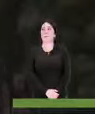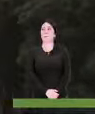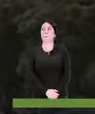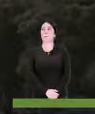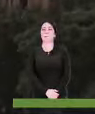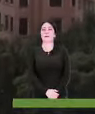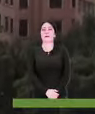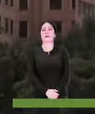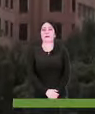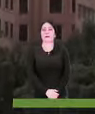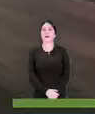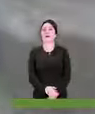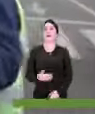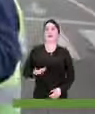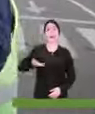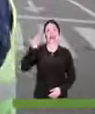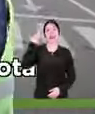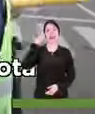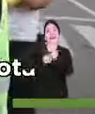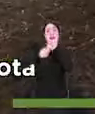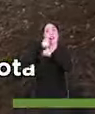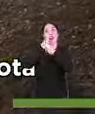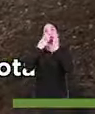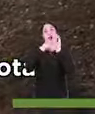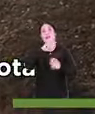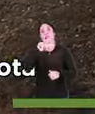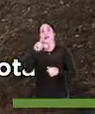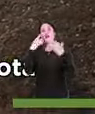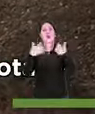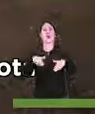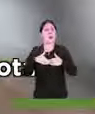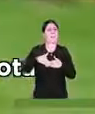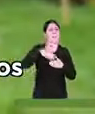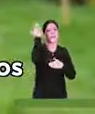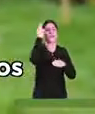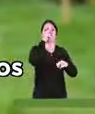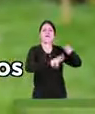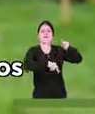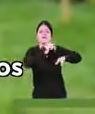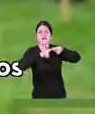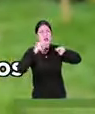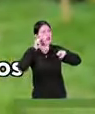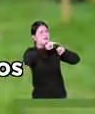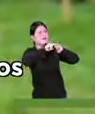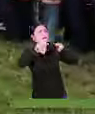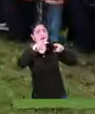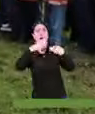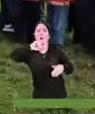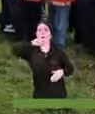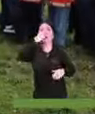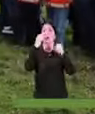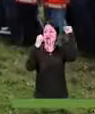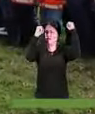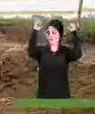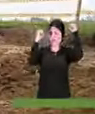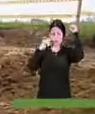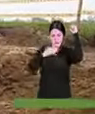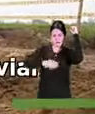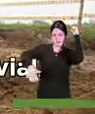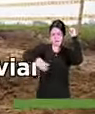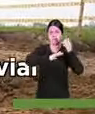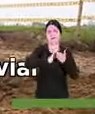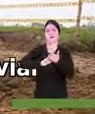En el 2021, inició la construcción de la primera línea del Metro de Bogotá, con las obras de adecuación de suelos del patio taller en